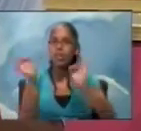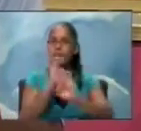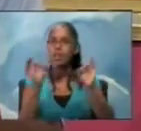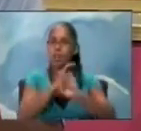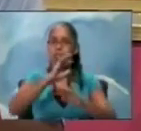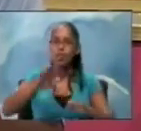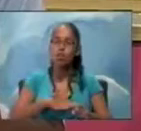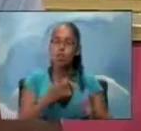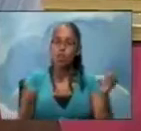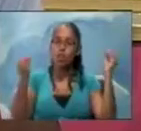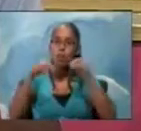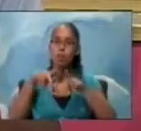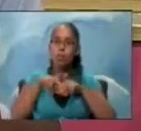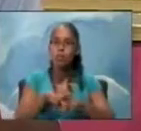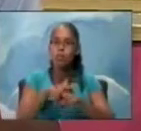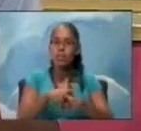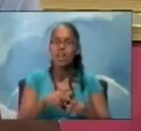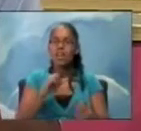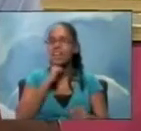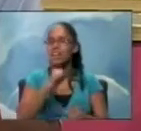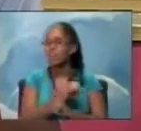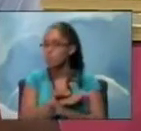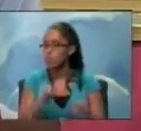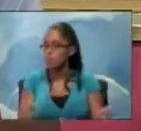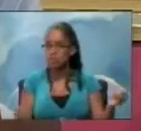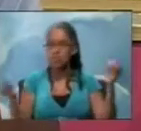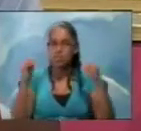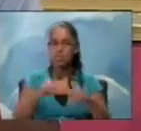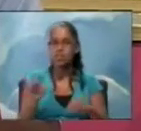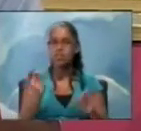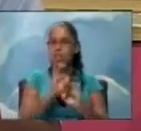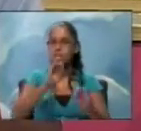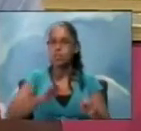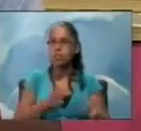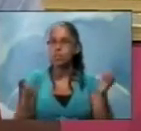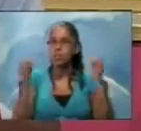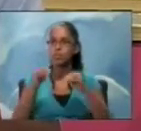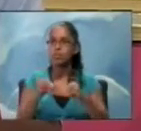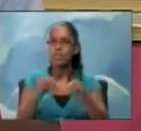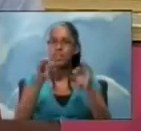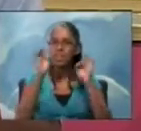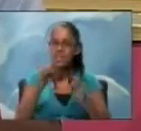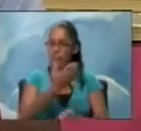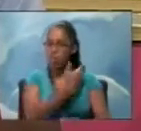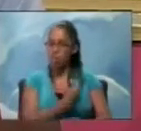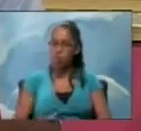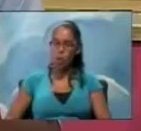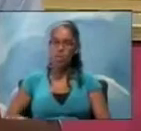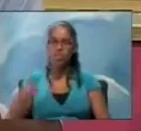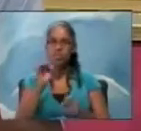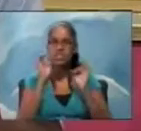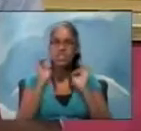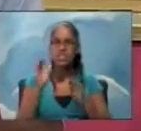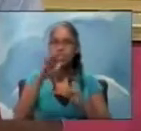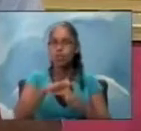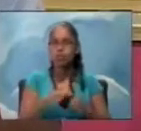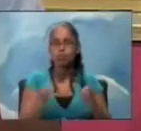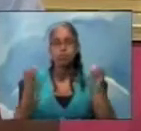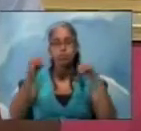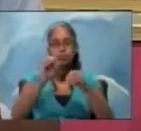podía montar. Era imposible que se montara. Nadie lo podía montar. Ni el dueño, ni el que lo estaba criando,